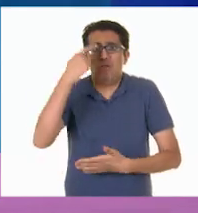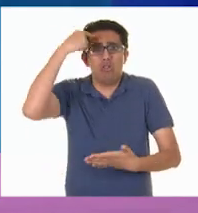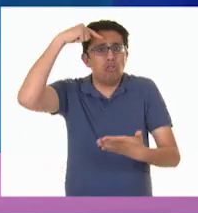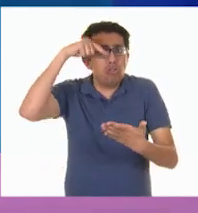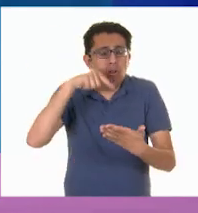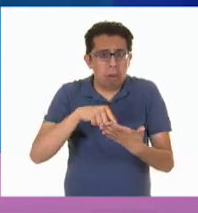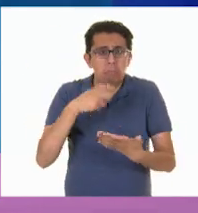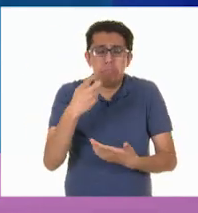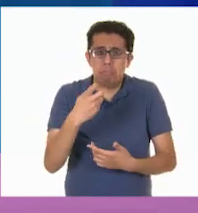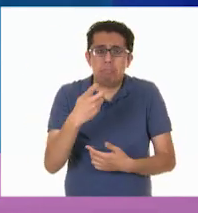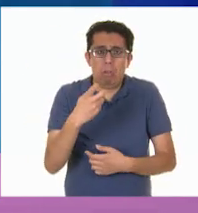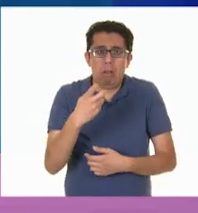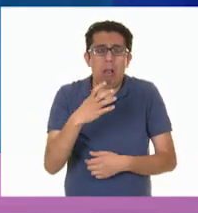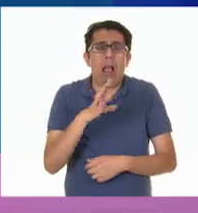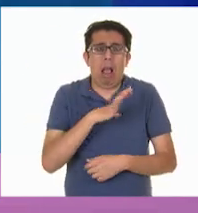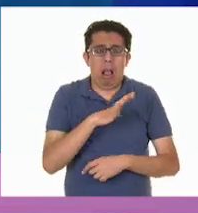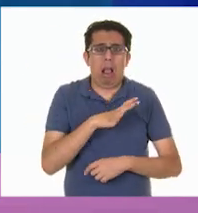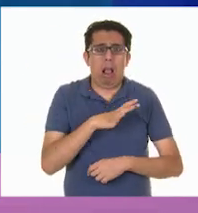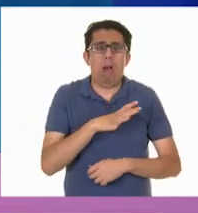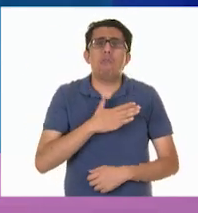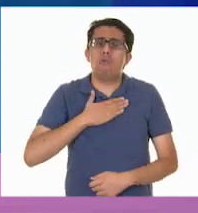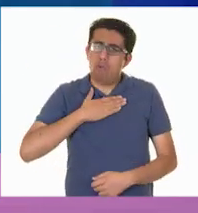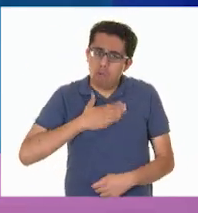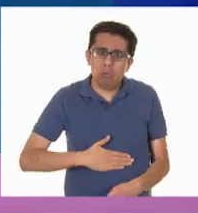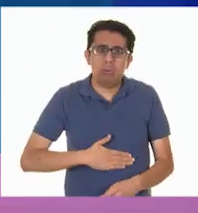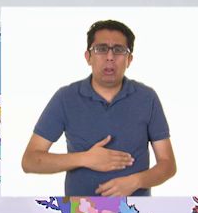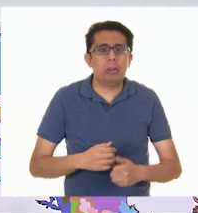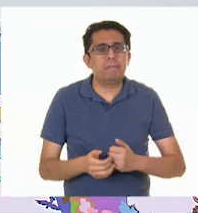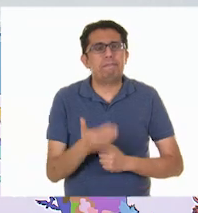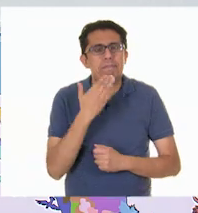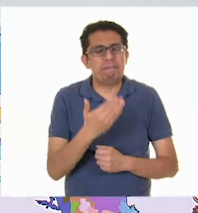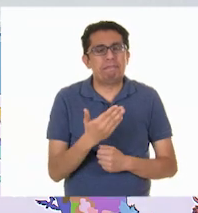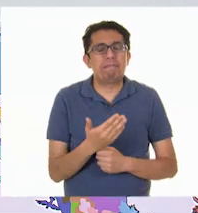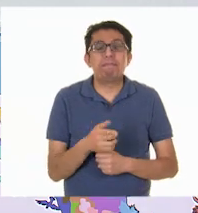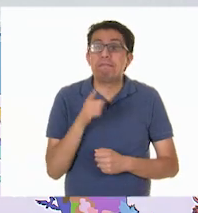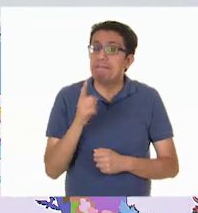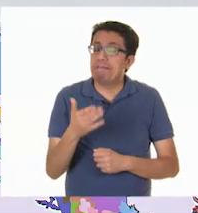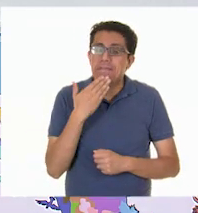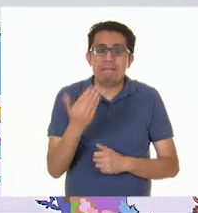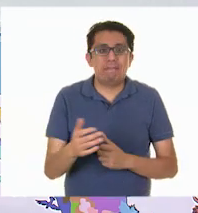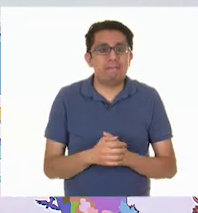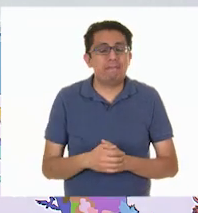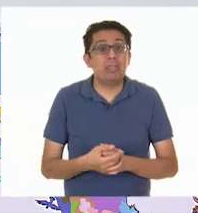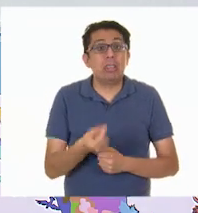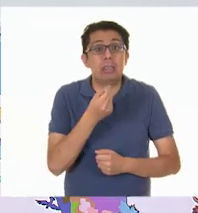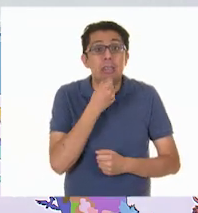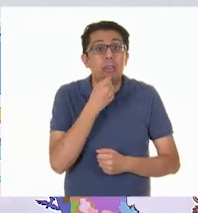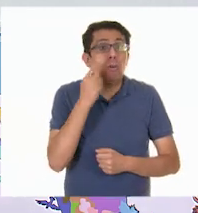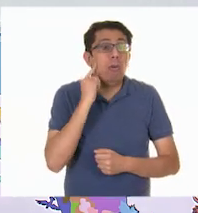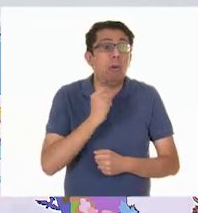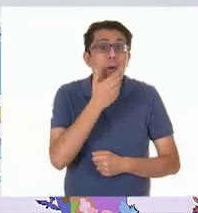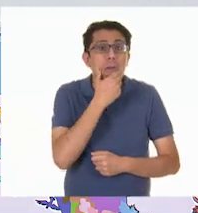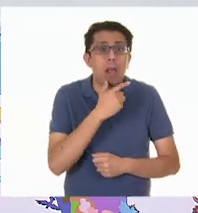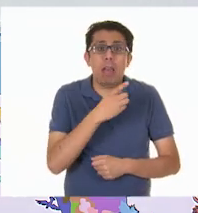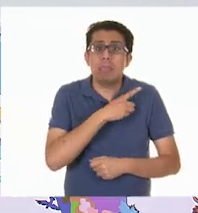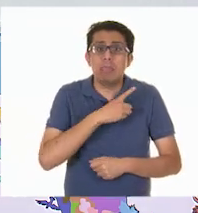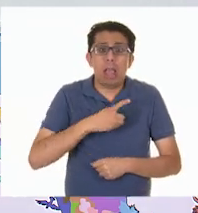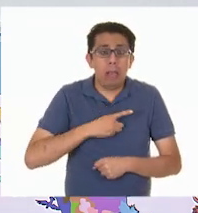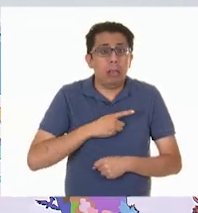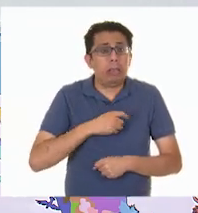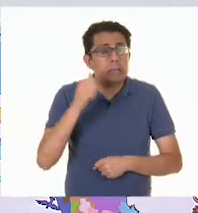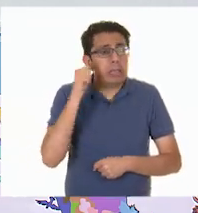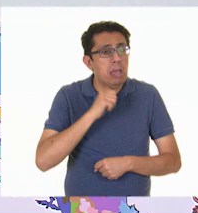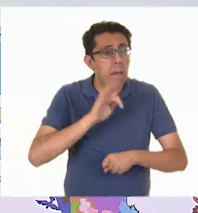es una causa súper justa. Muy bien dicho, Ale. Las niñas y los niños deben ser protegidas y